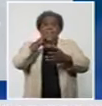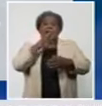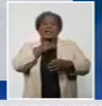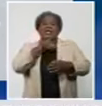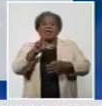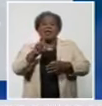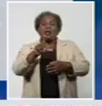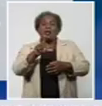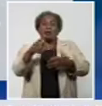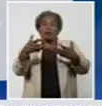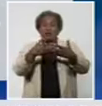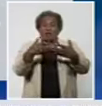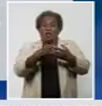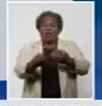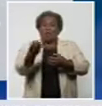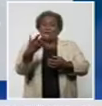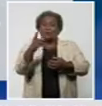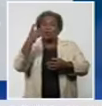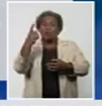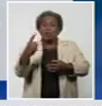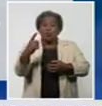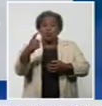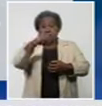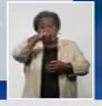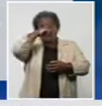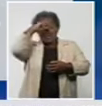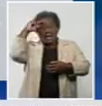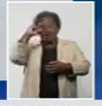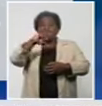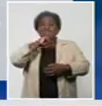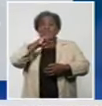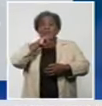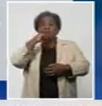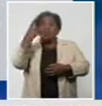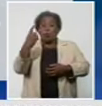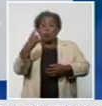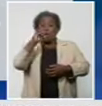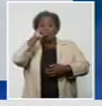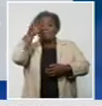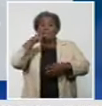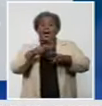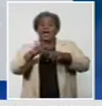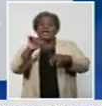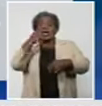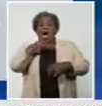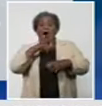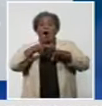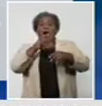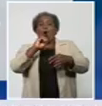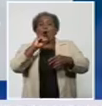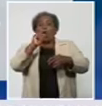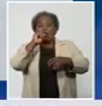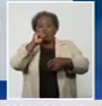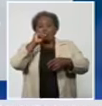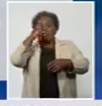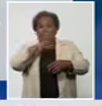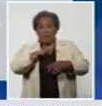evento, 1 de San Antonio de los Baños y 1 de Bahía Honda. En el caso de Villa